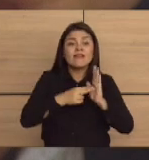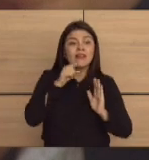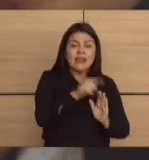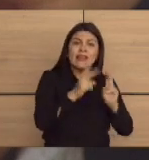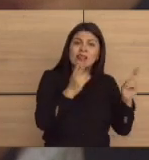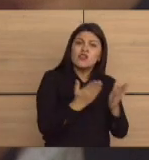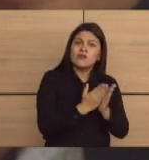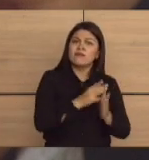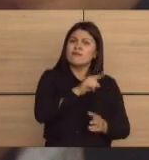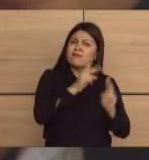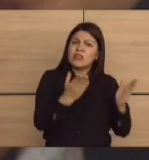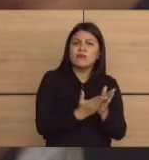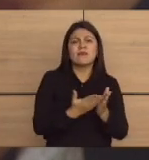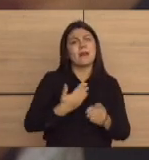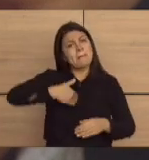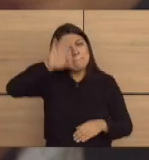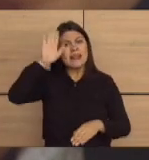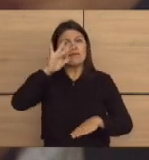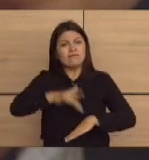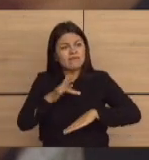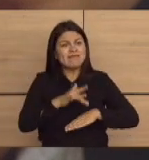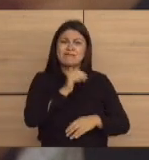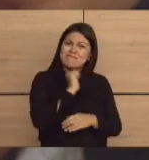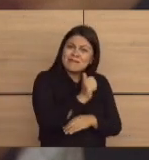estudiante motivar su curiosidad,